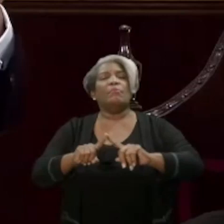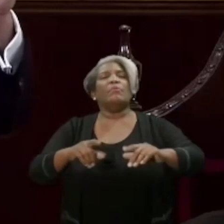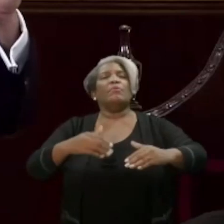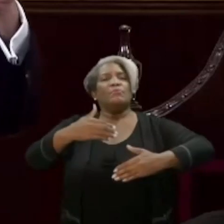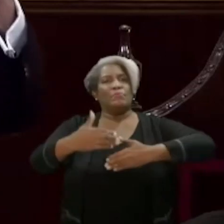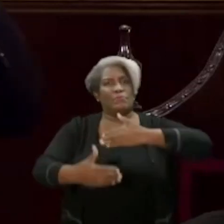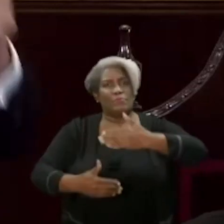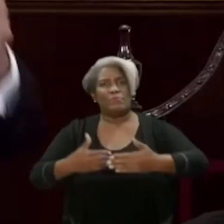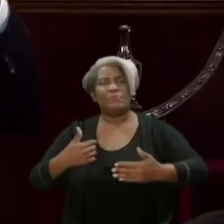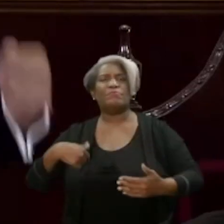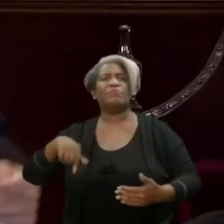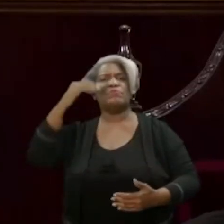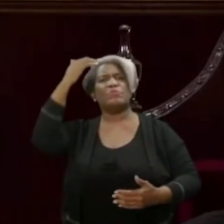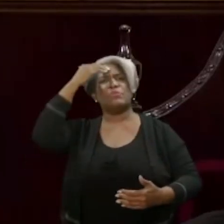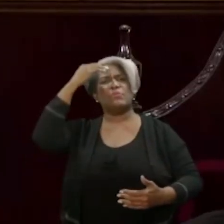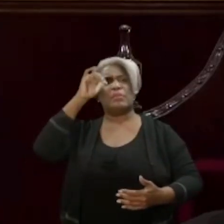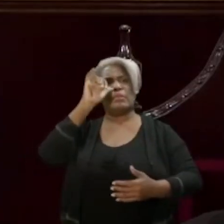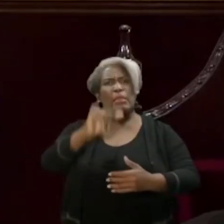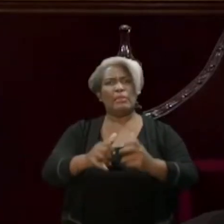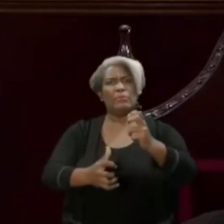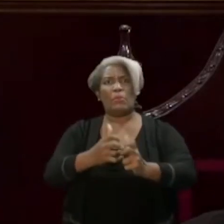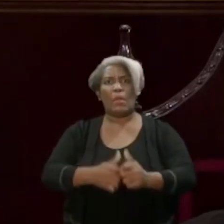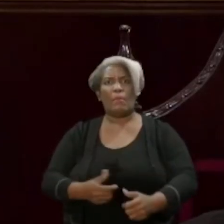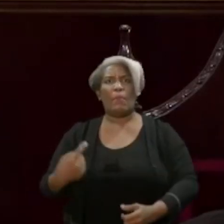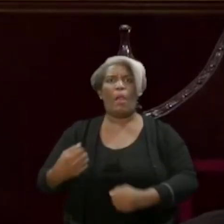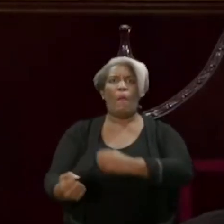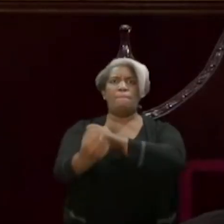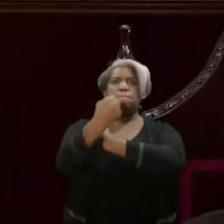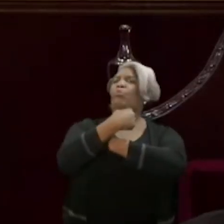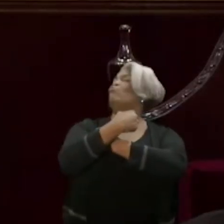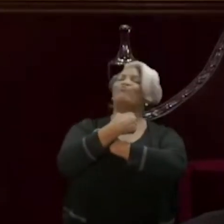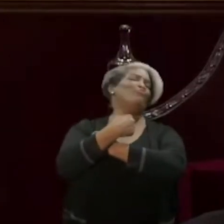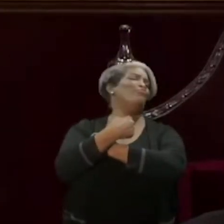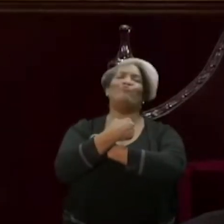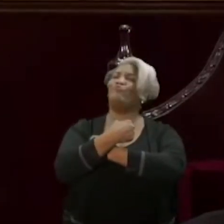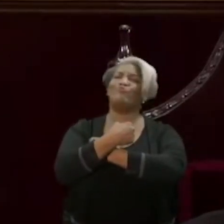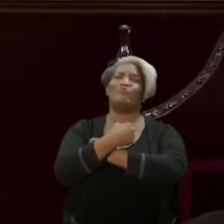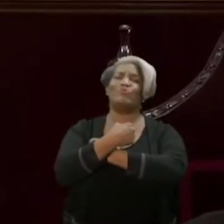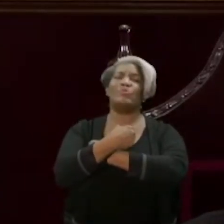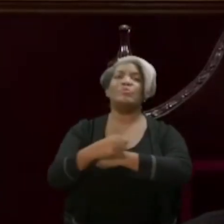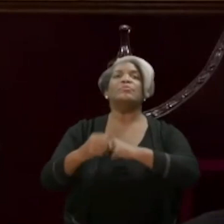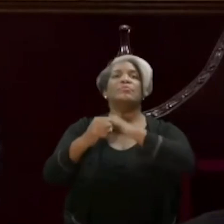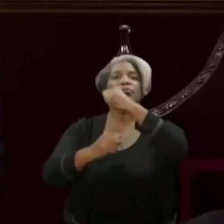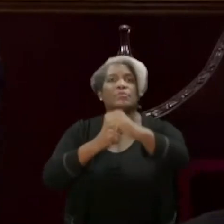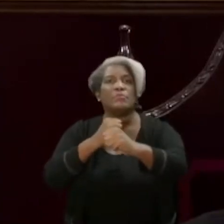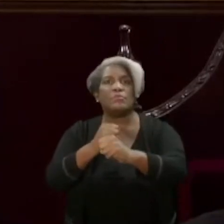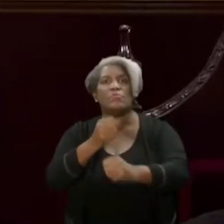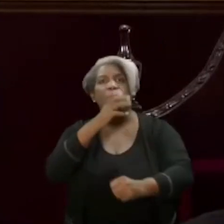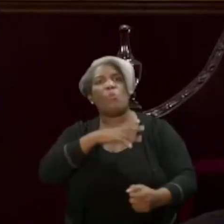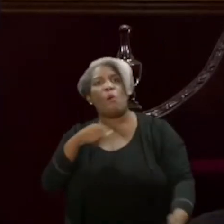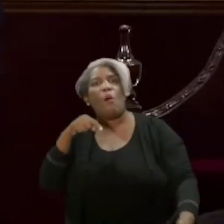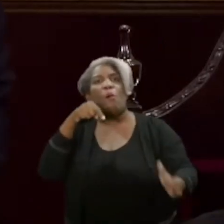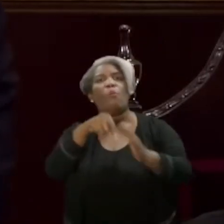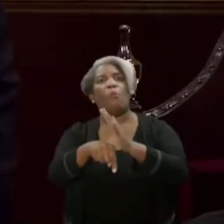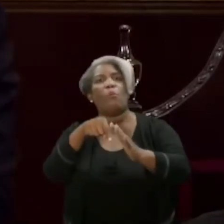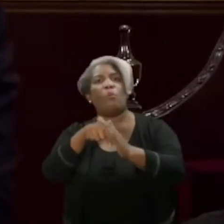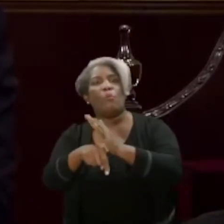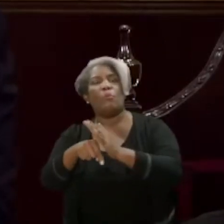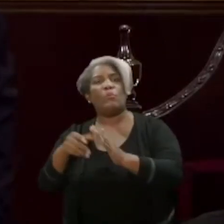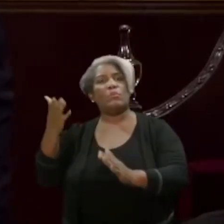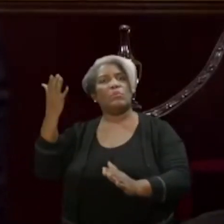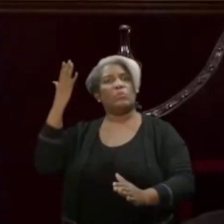este flagelo no nos va a ganar la batalla. El promedio anual de feminicidios durante los 15 años anteriores a nuestra